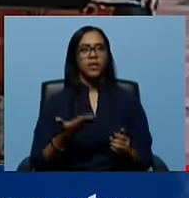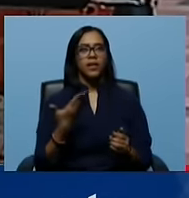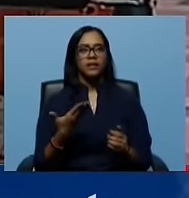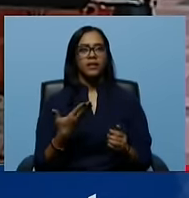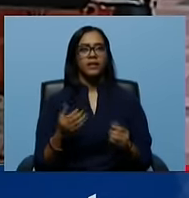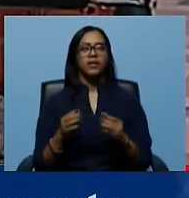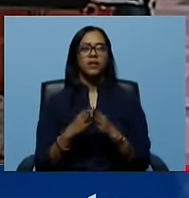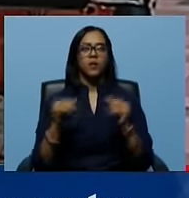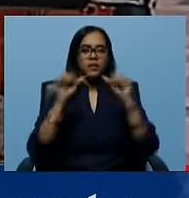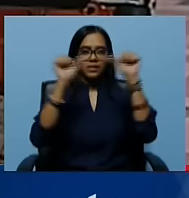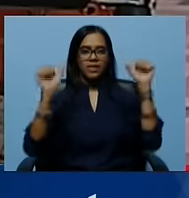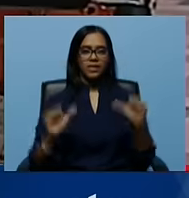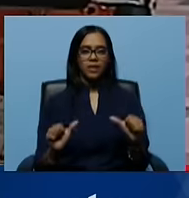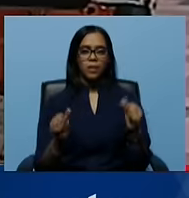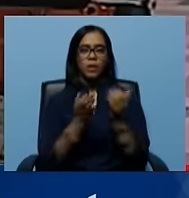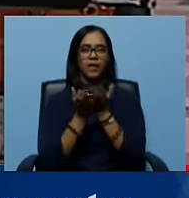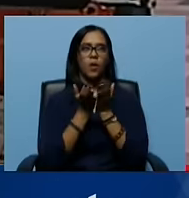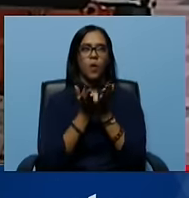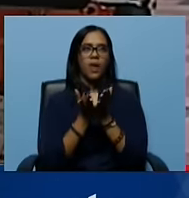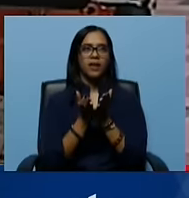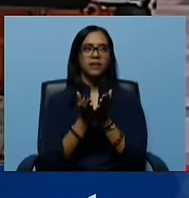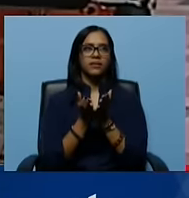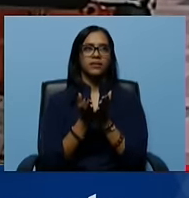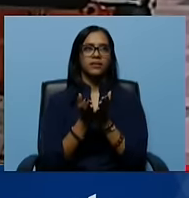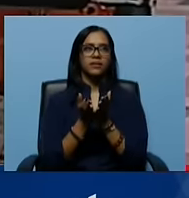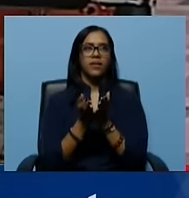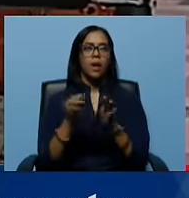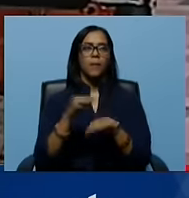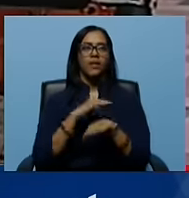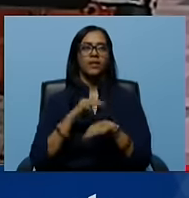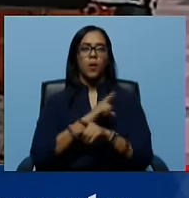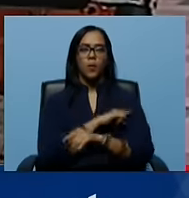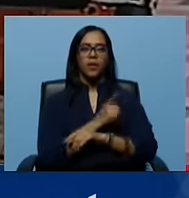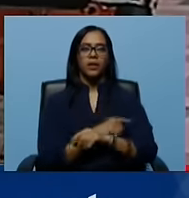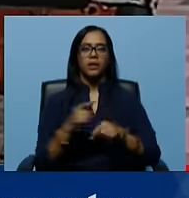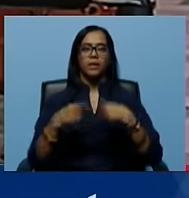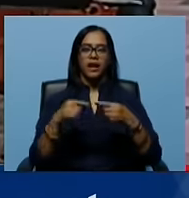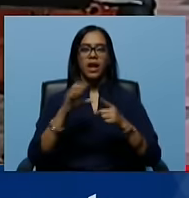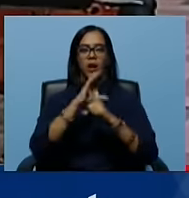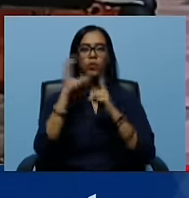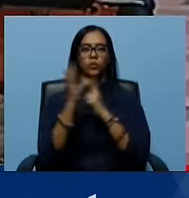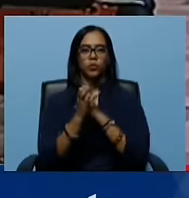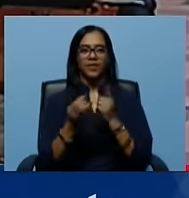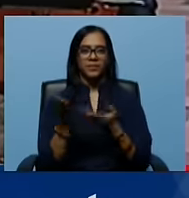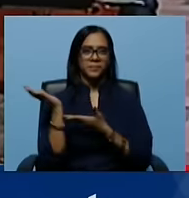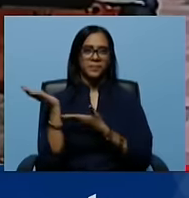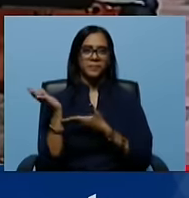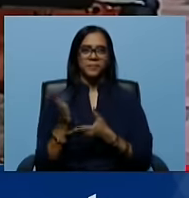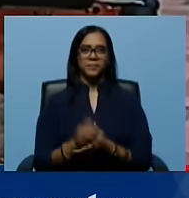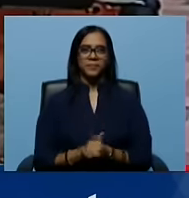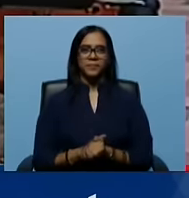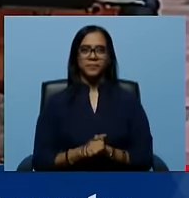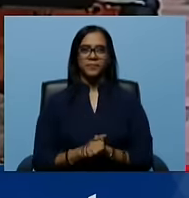de todo el sistema de escuelas del Ministerio del Poder Popular para la Cultura. Adelante, maestro.